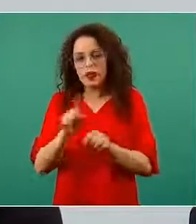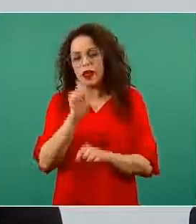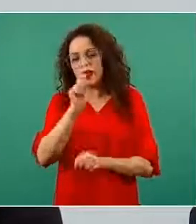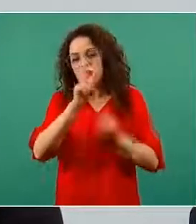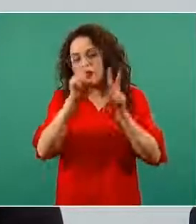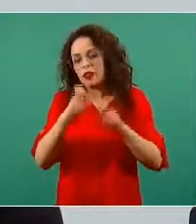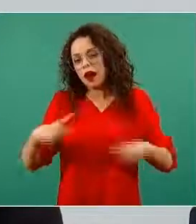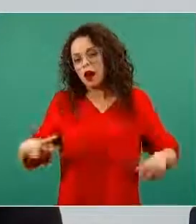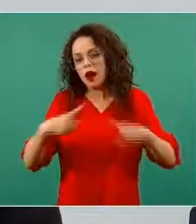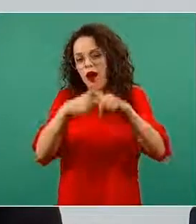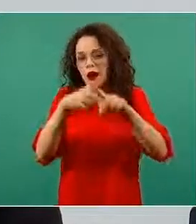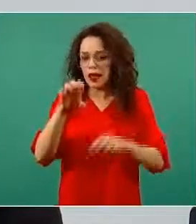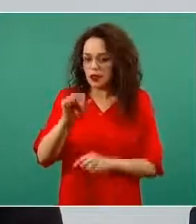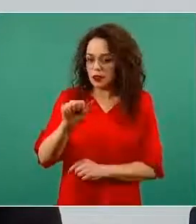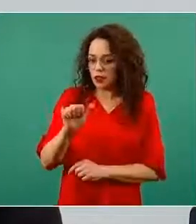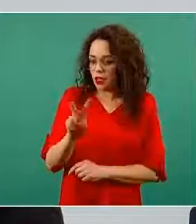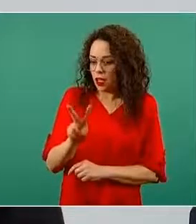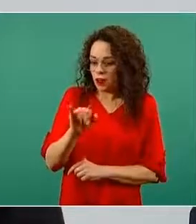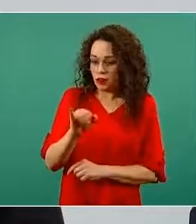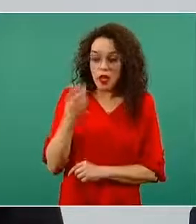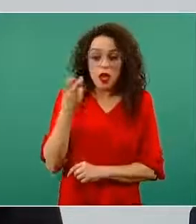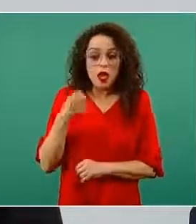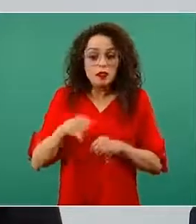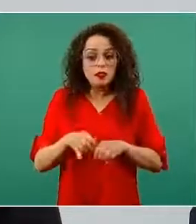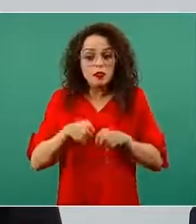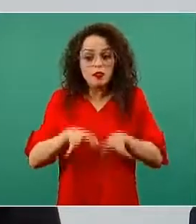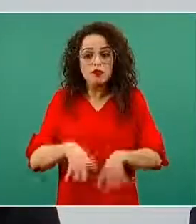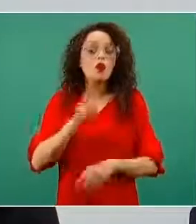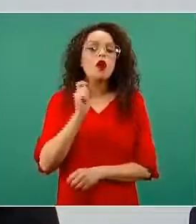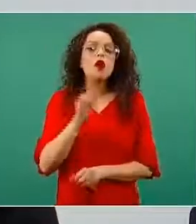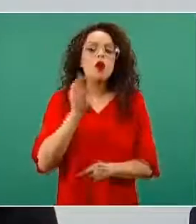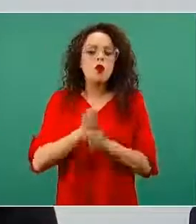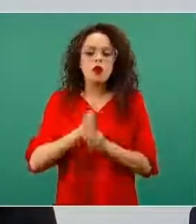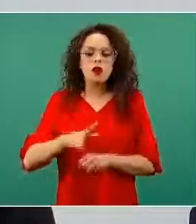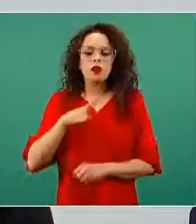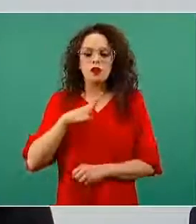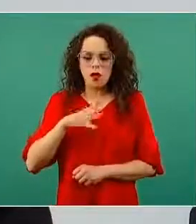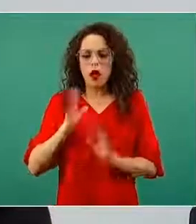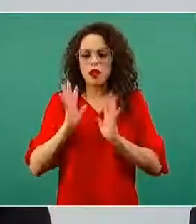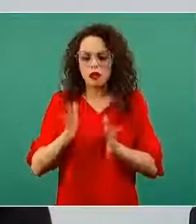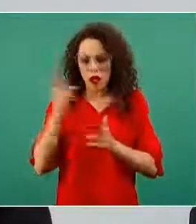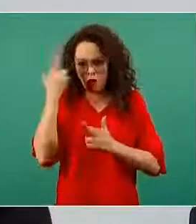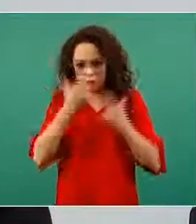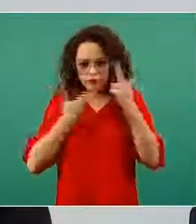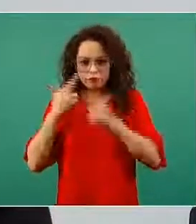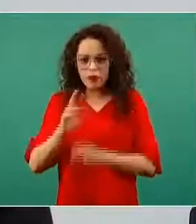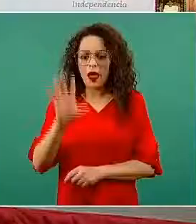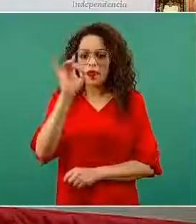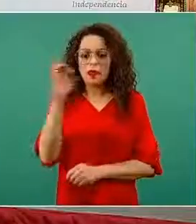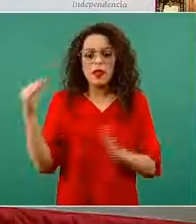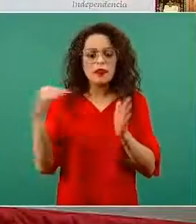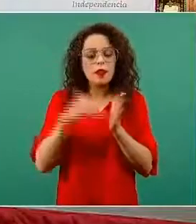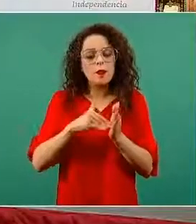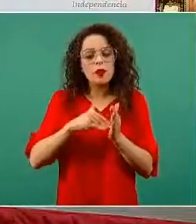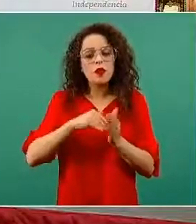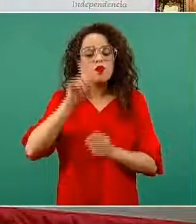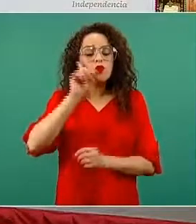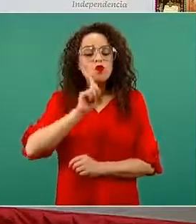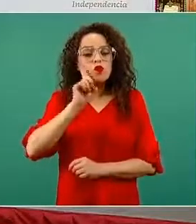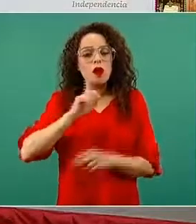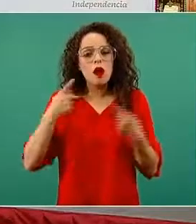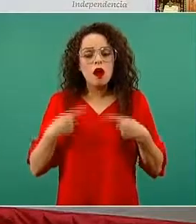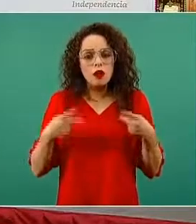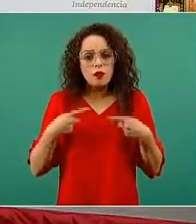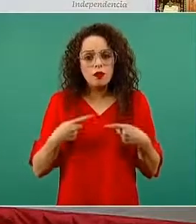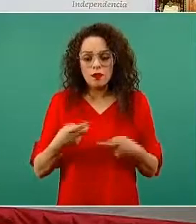con esa información tenemos por lo pronto análisis disponibles de 30,000 mujeres, pero sabemos que en